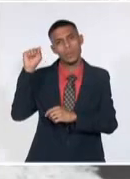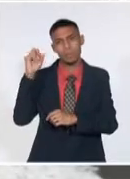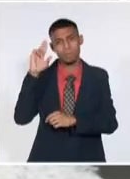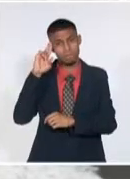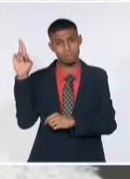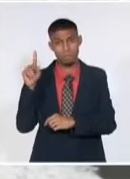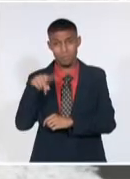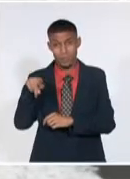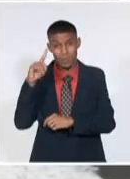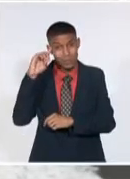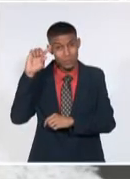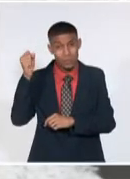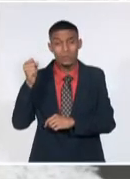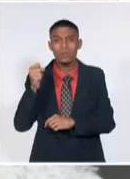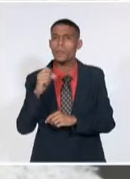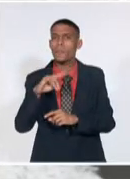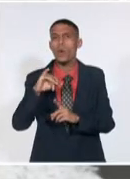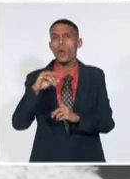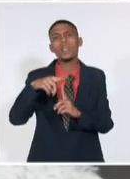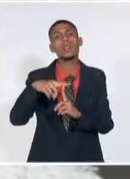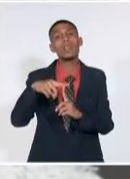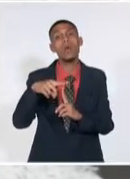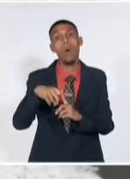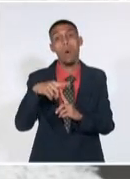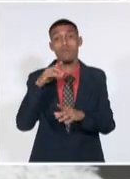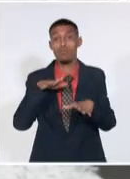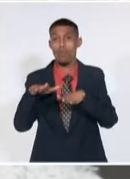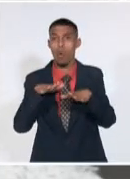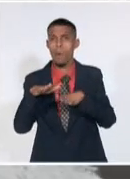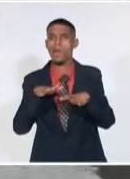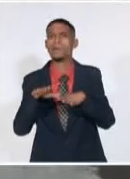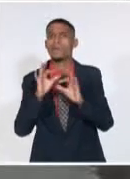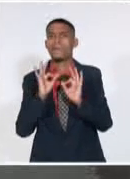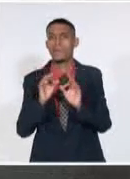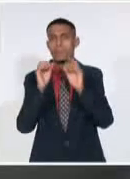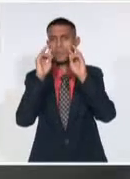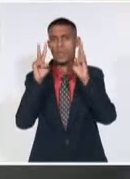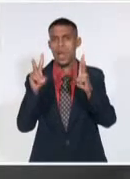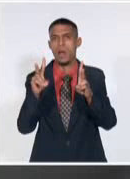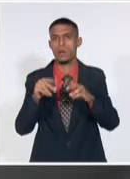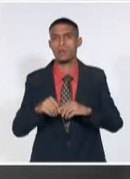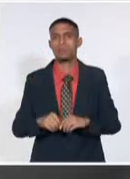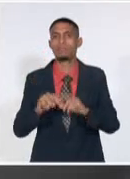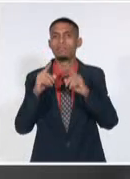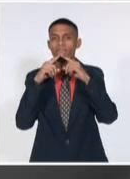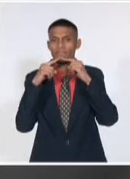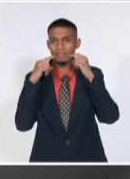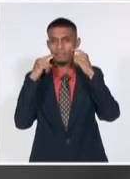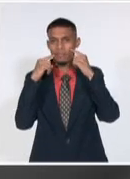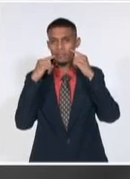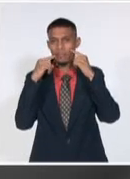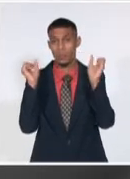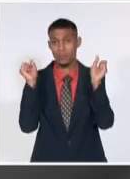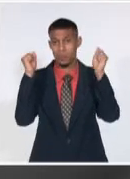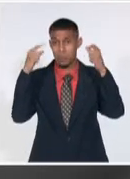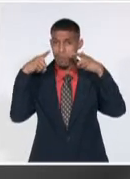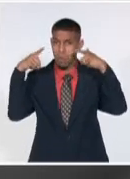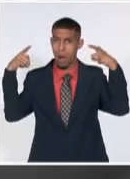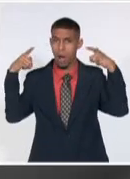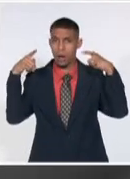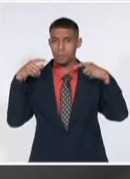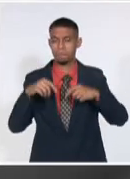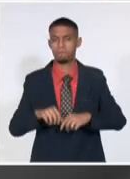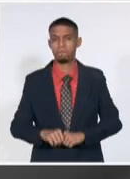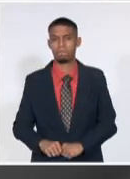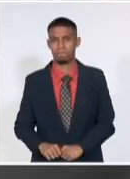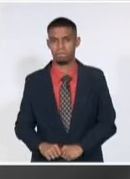memorias son testigos de los tiempos históricos a los que perteneció el héroe, el mismo de la sonrisa franca y el sombrero al hombro.